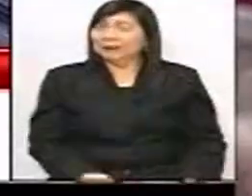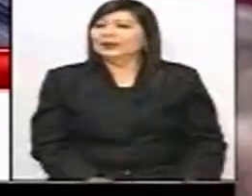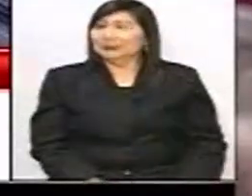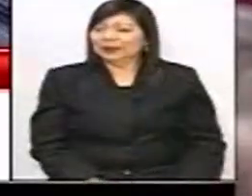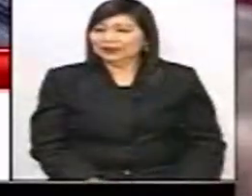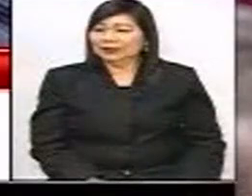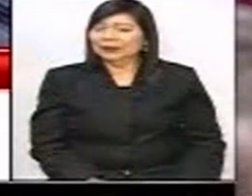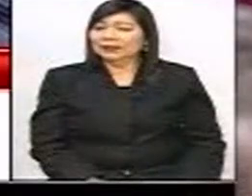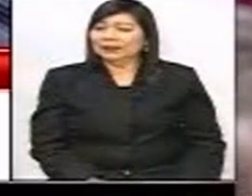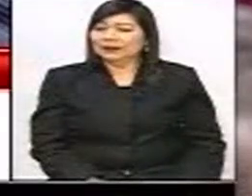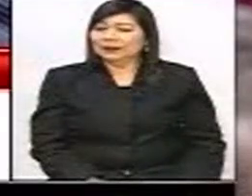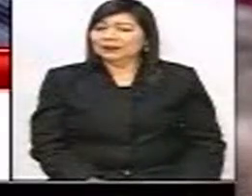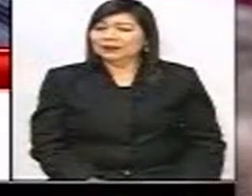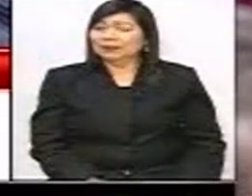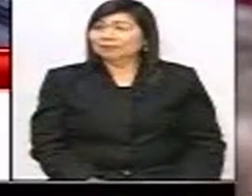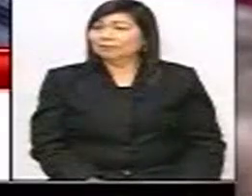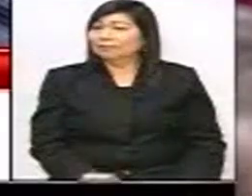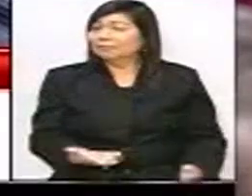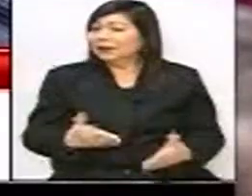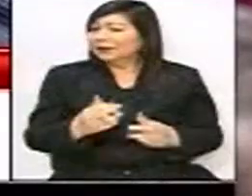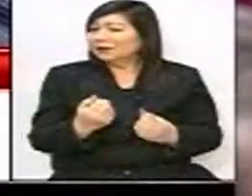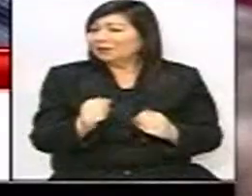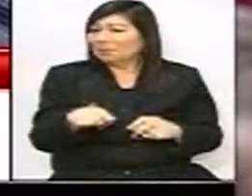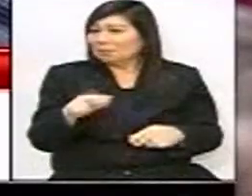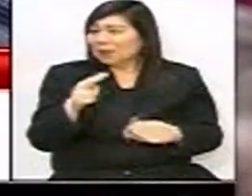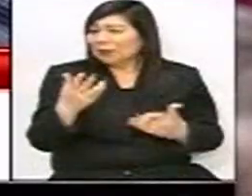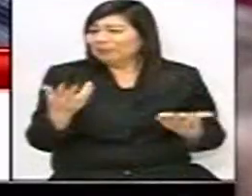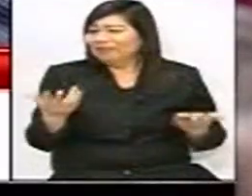autopista? Salvo en el Perú.